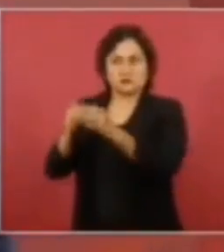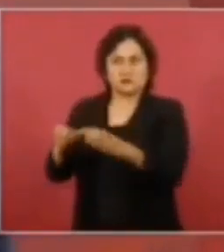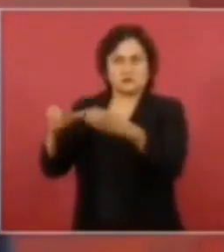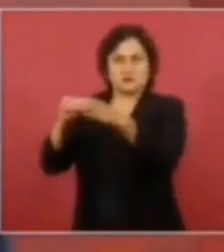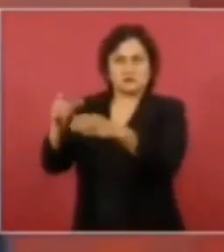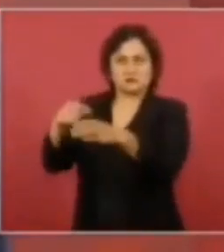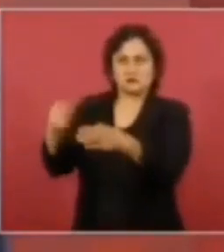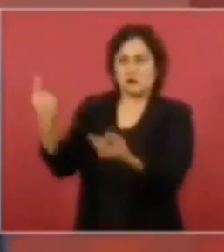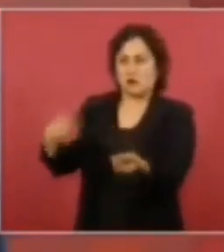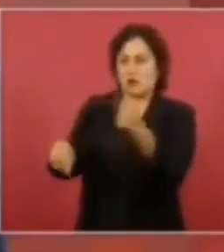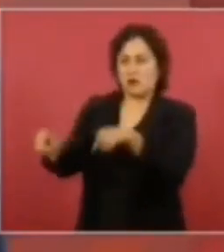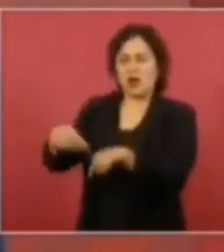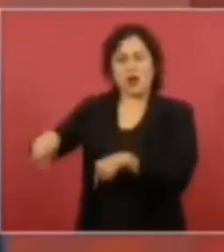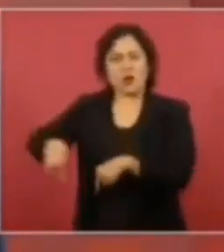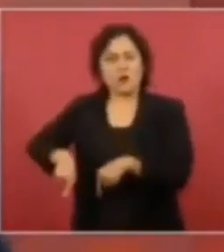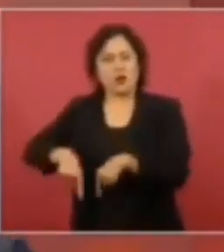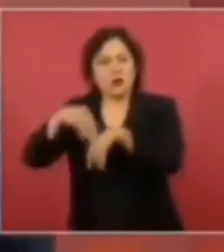mandaban.